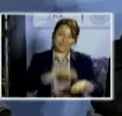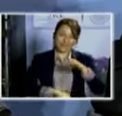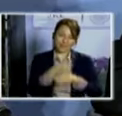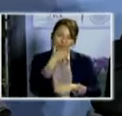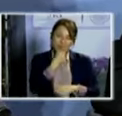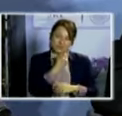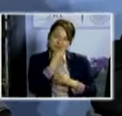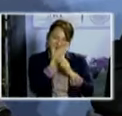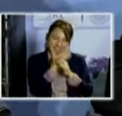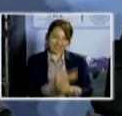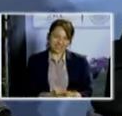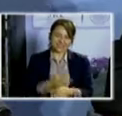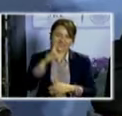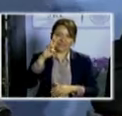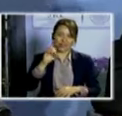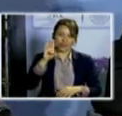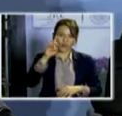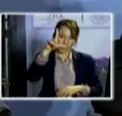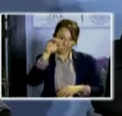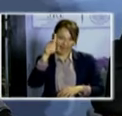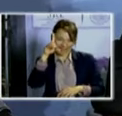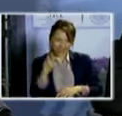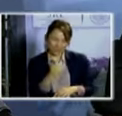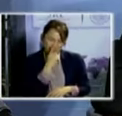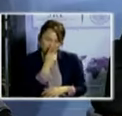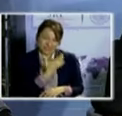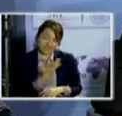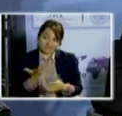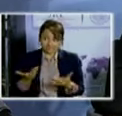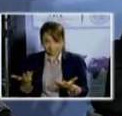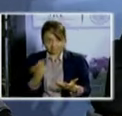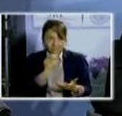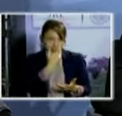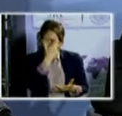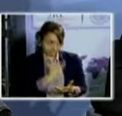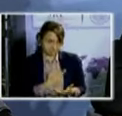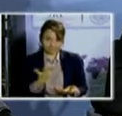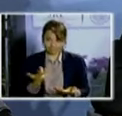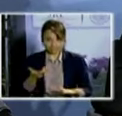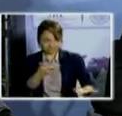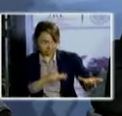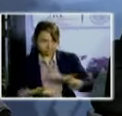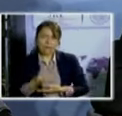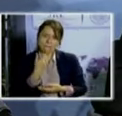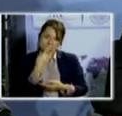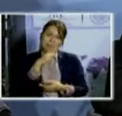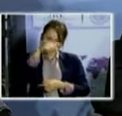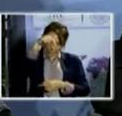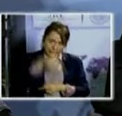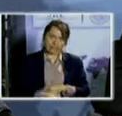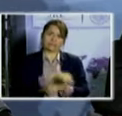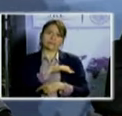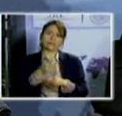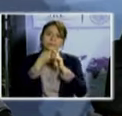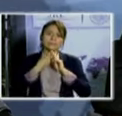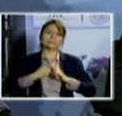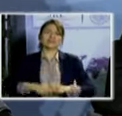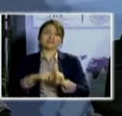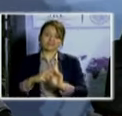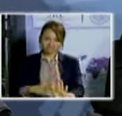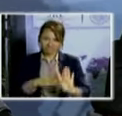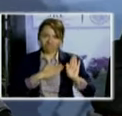nos caracteriza. Pues creo que vale la pena que hagamos aquí el compromiso público de poder iniciar en el seno del Congreso,